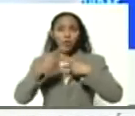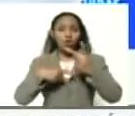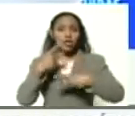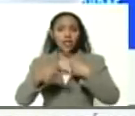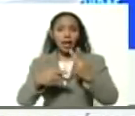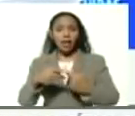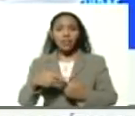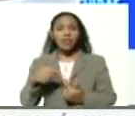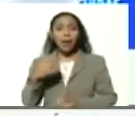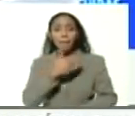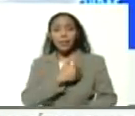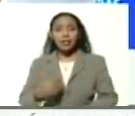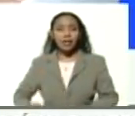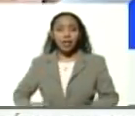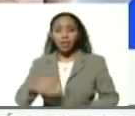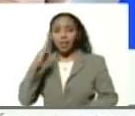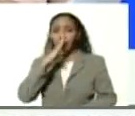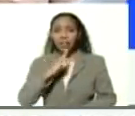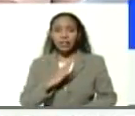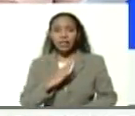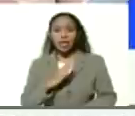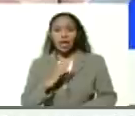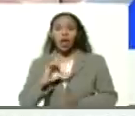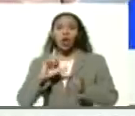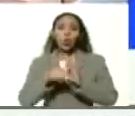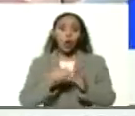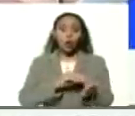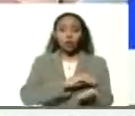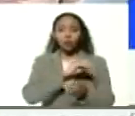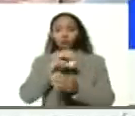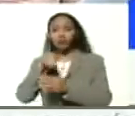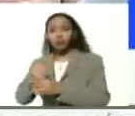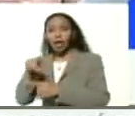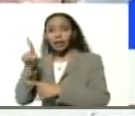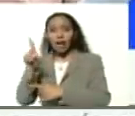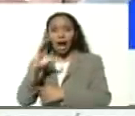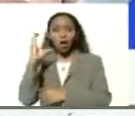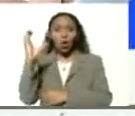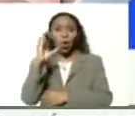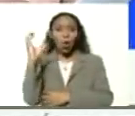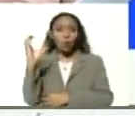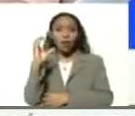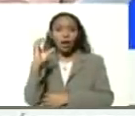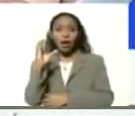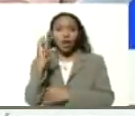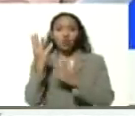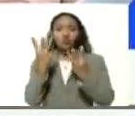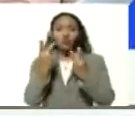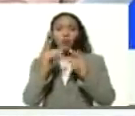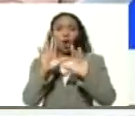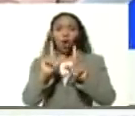Jair Bolsonaro. Luego nos vamos a Colombia, que ocupa el puesto número 11, con